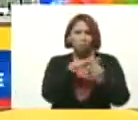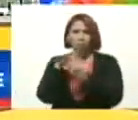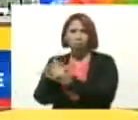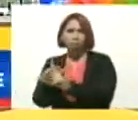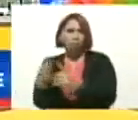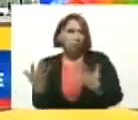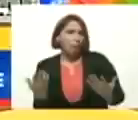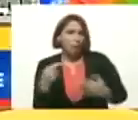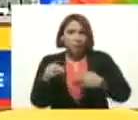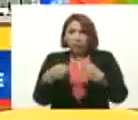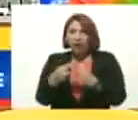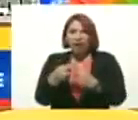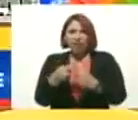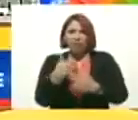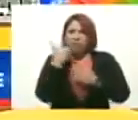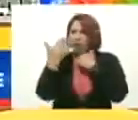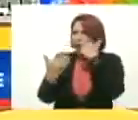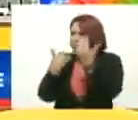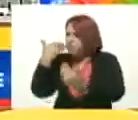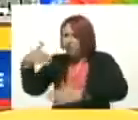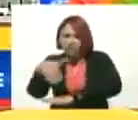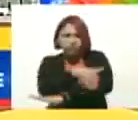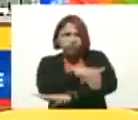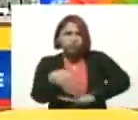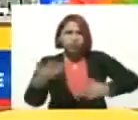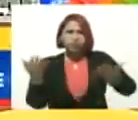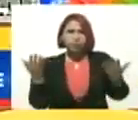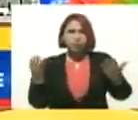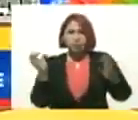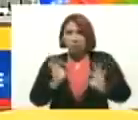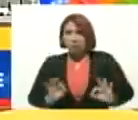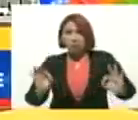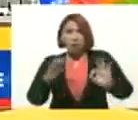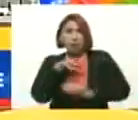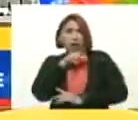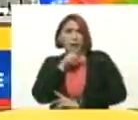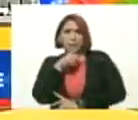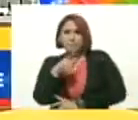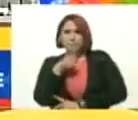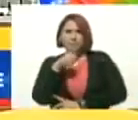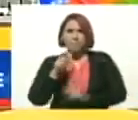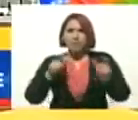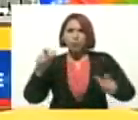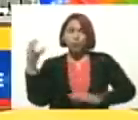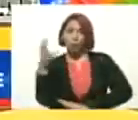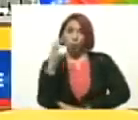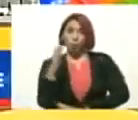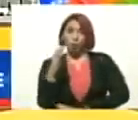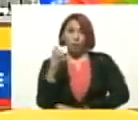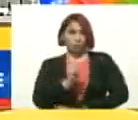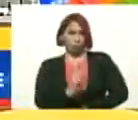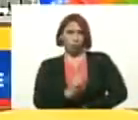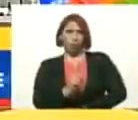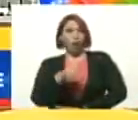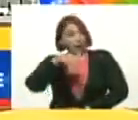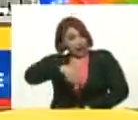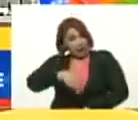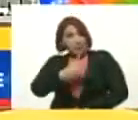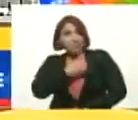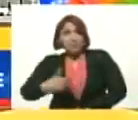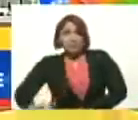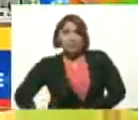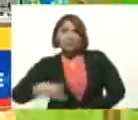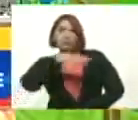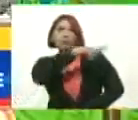Nadie los insulta en las calles, nadie habla mal de ellos. al contrario, desde la Presidencia de la